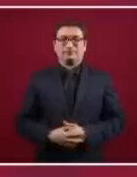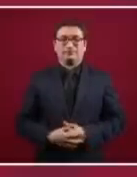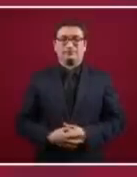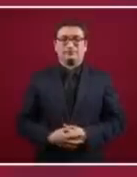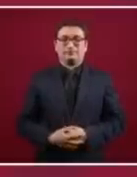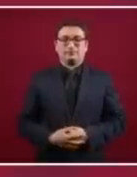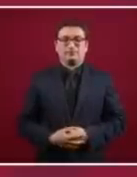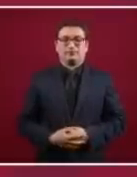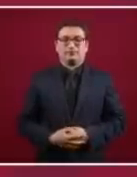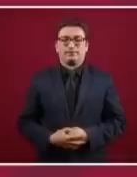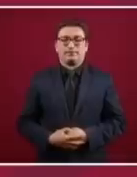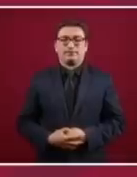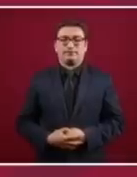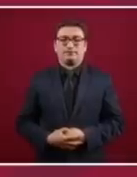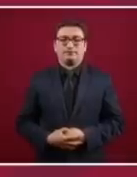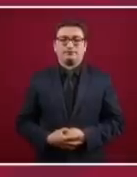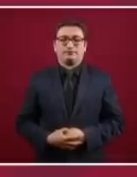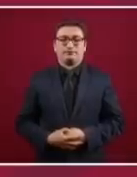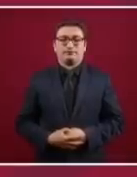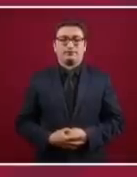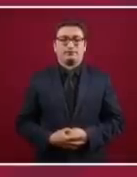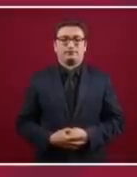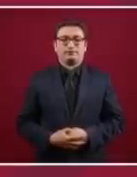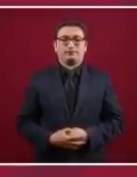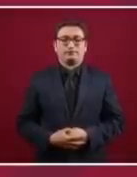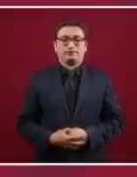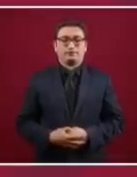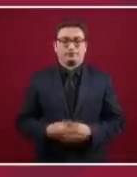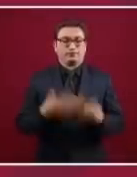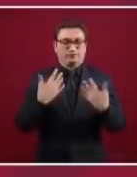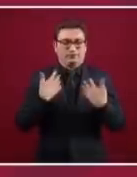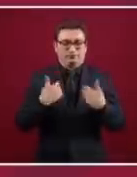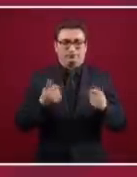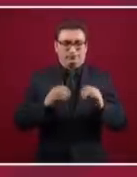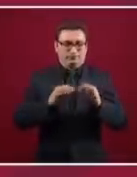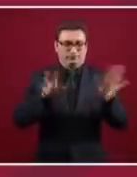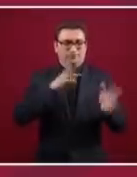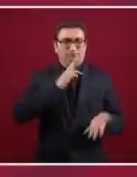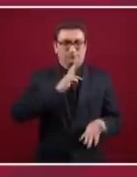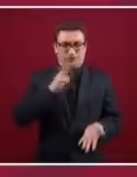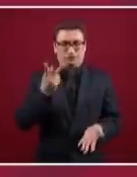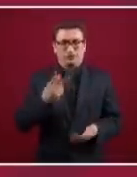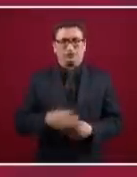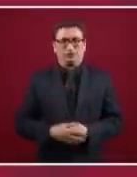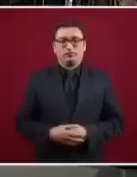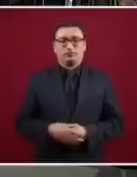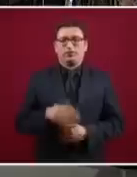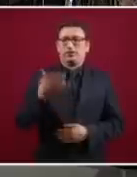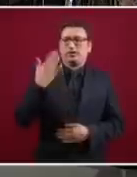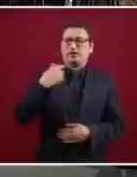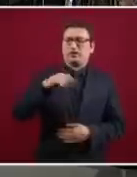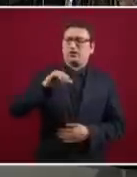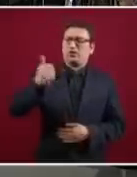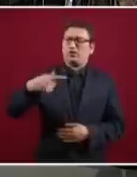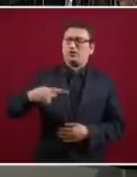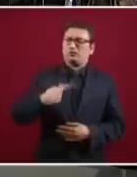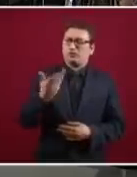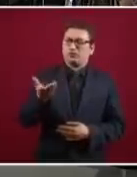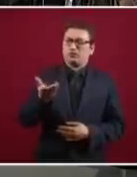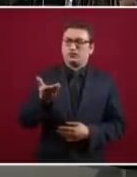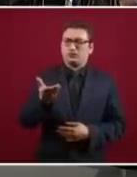para que este se entienda mejor pero comentabas otra cosa